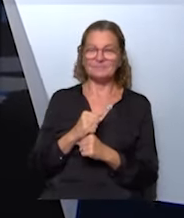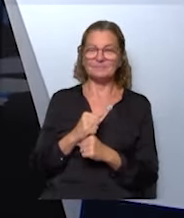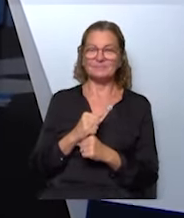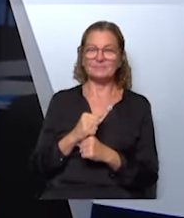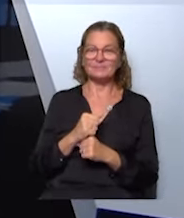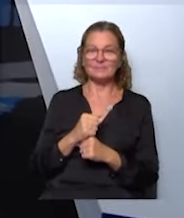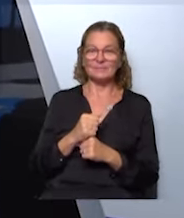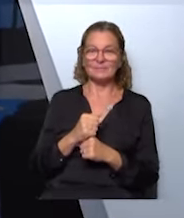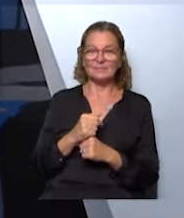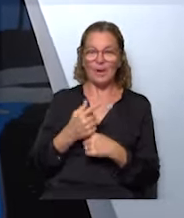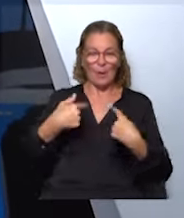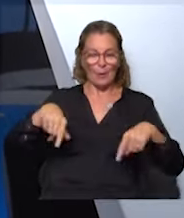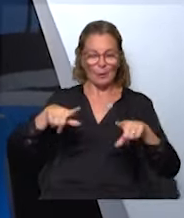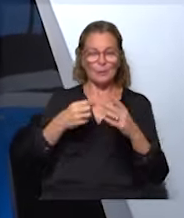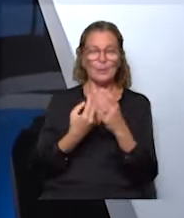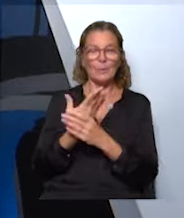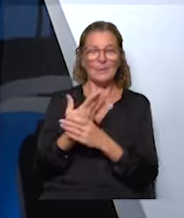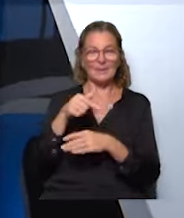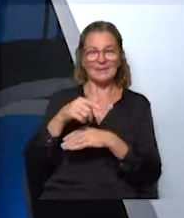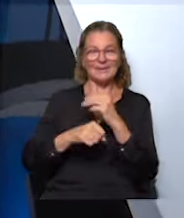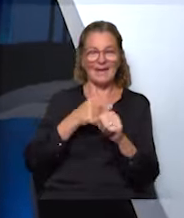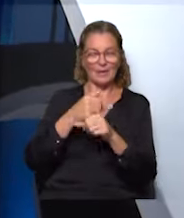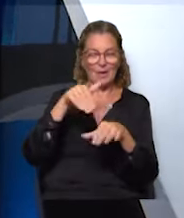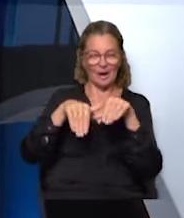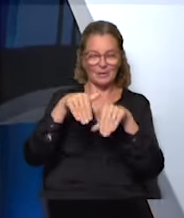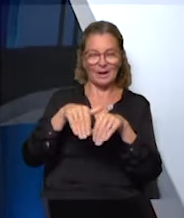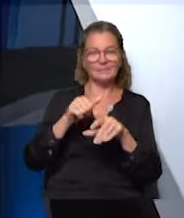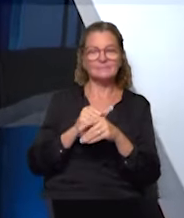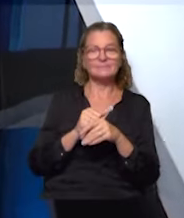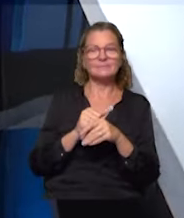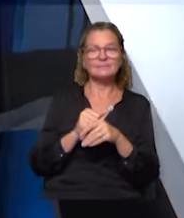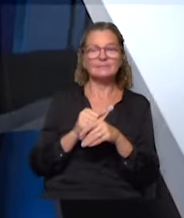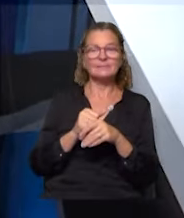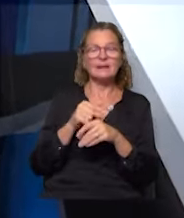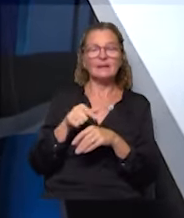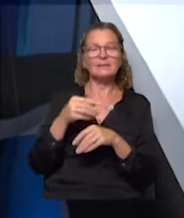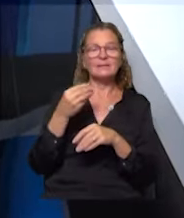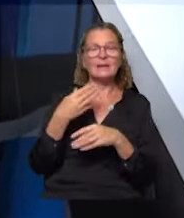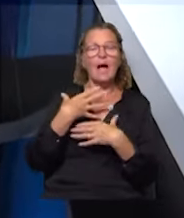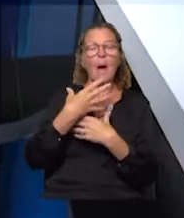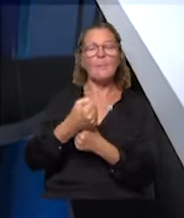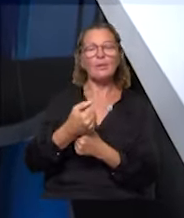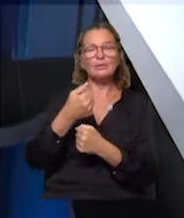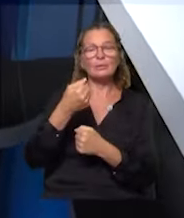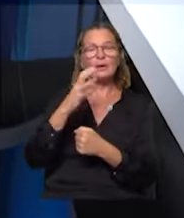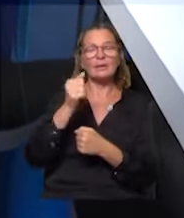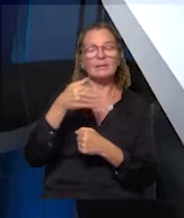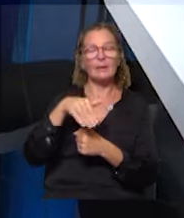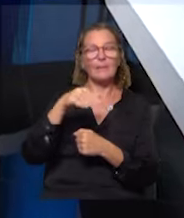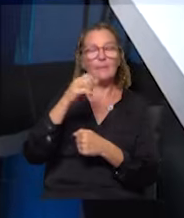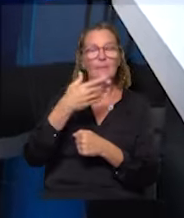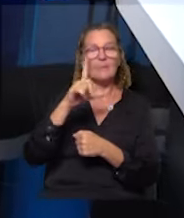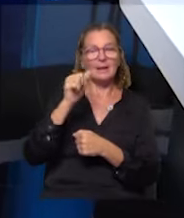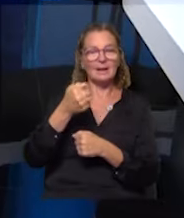tenemos otras otros chiches para este año electoral bu qué lectura haces de esto que pasó el fin de semana este apoyo Asamblea De esa libertad de acción a las